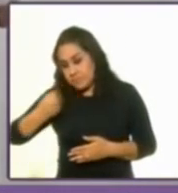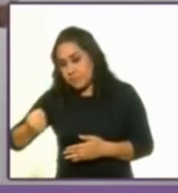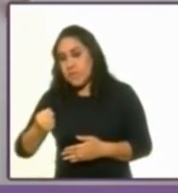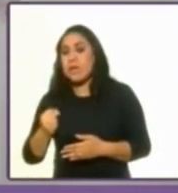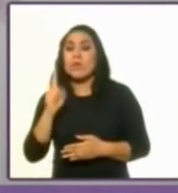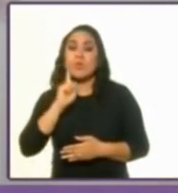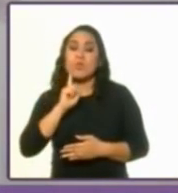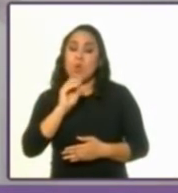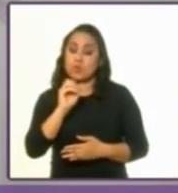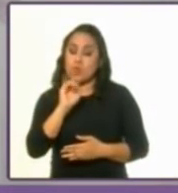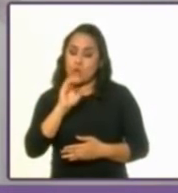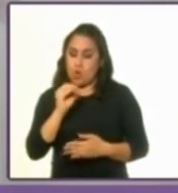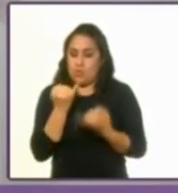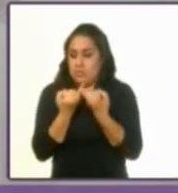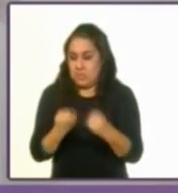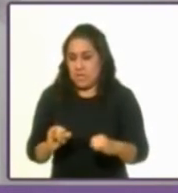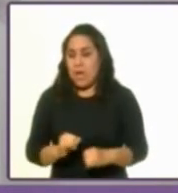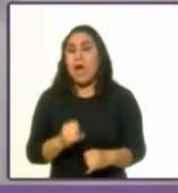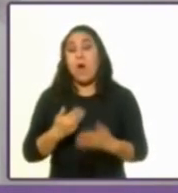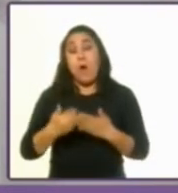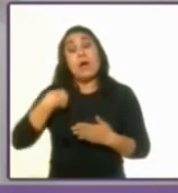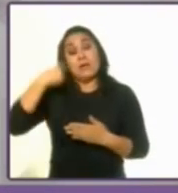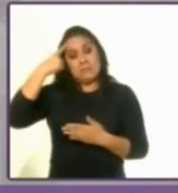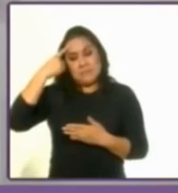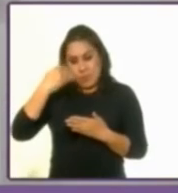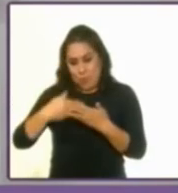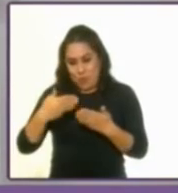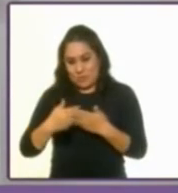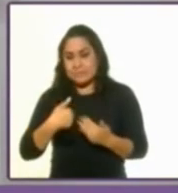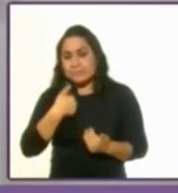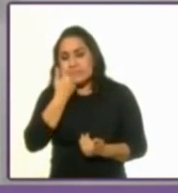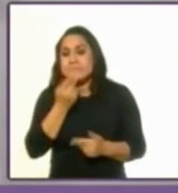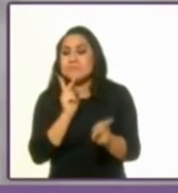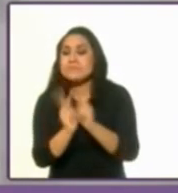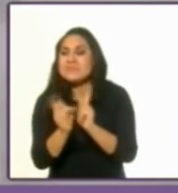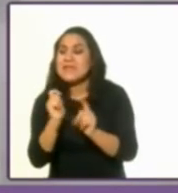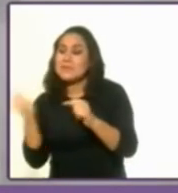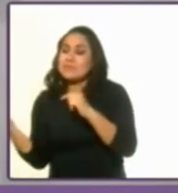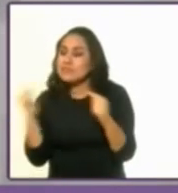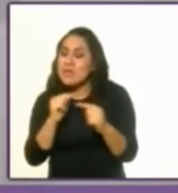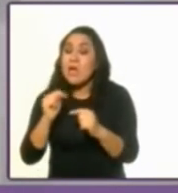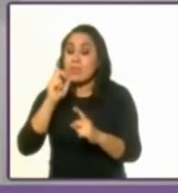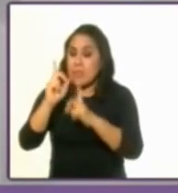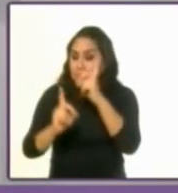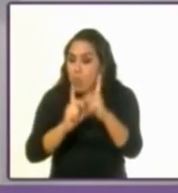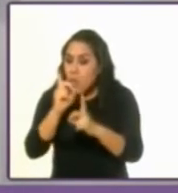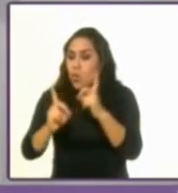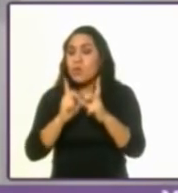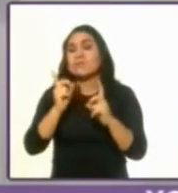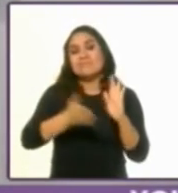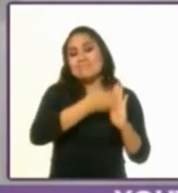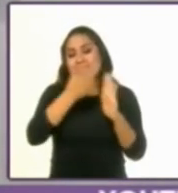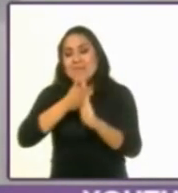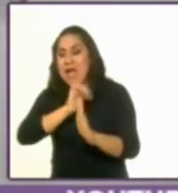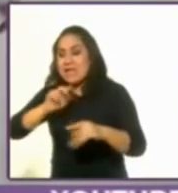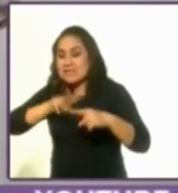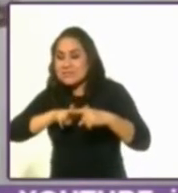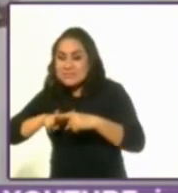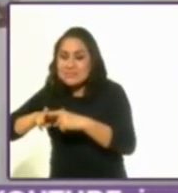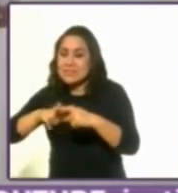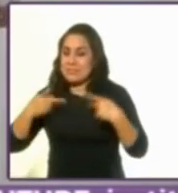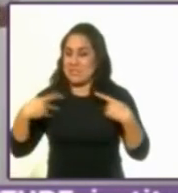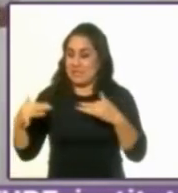osornio y me gustaría también entrar al debate del deporte rehabilitación y espacios públicos idóneos que es parte de